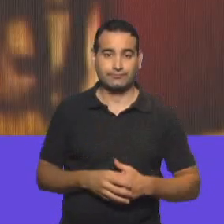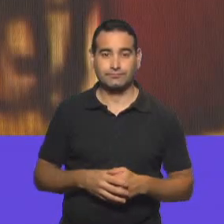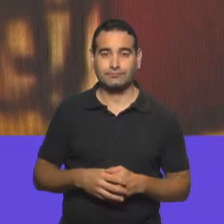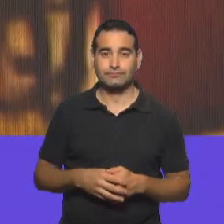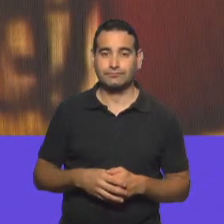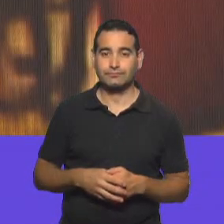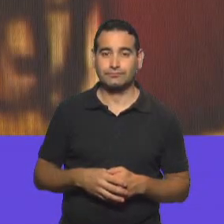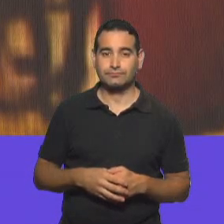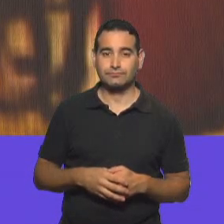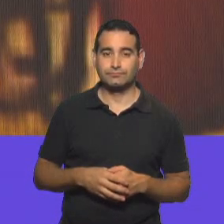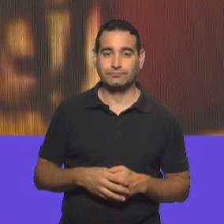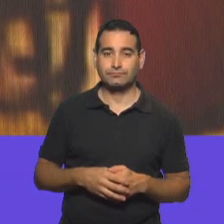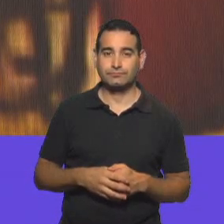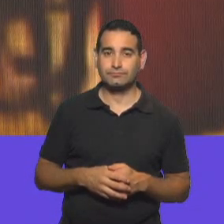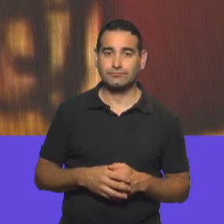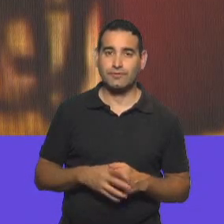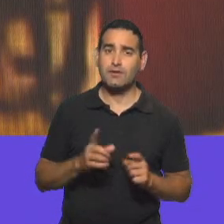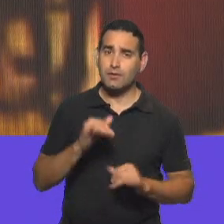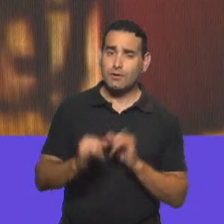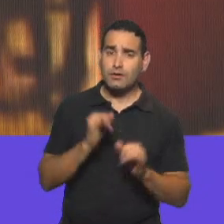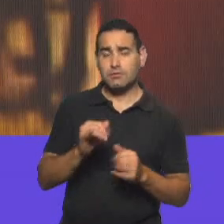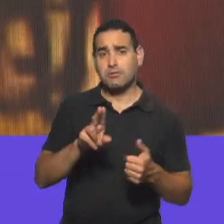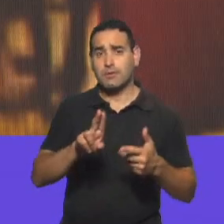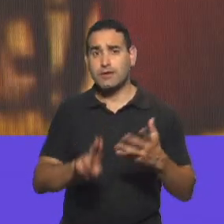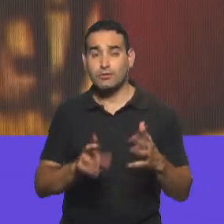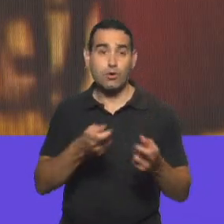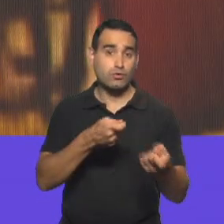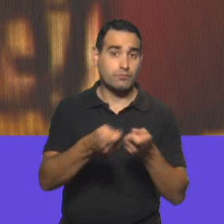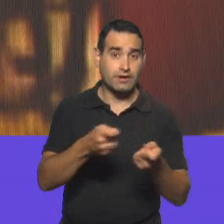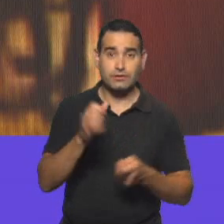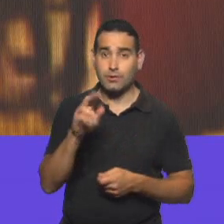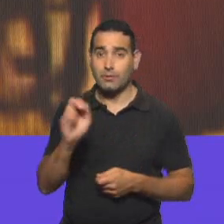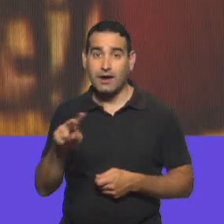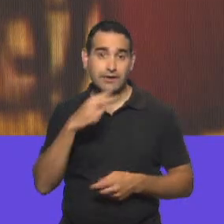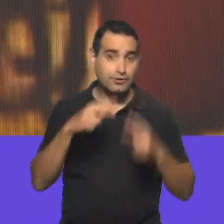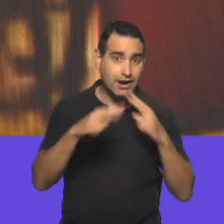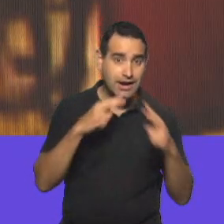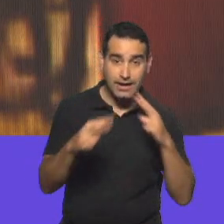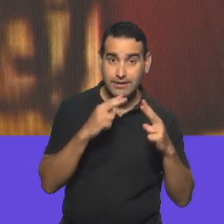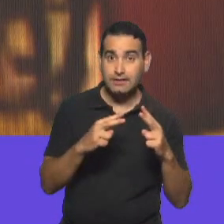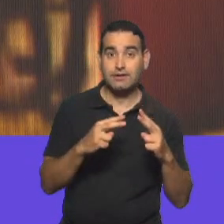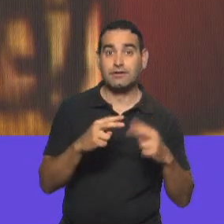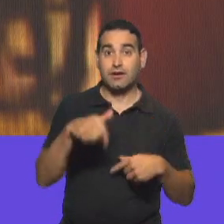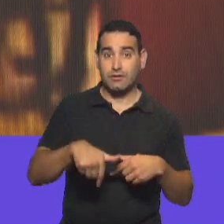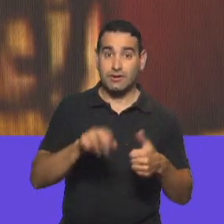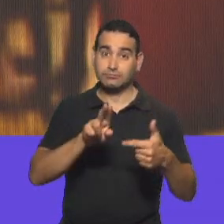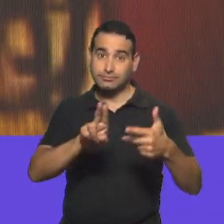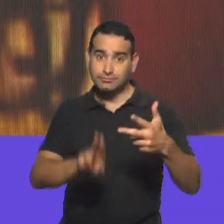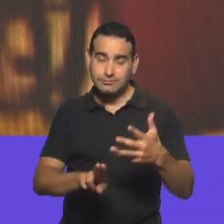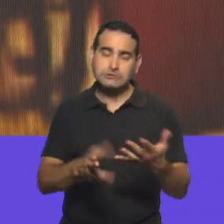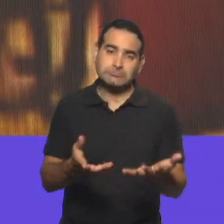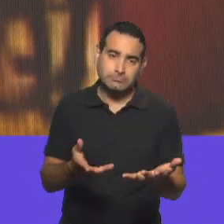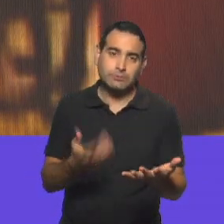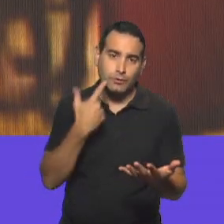Hablamos también de algunas cuestiones que se están flexibilizando, por ejemplo, los comercios, los bares, los restaurantes, y a partir de esta flexibilización,